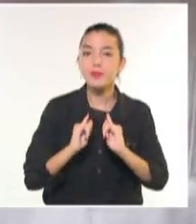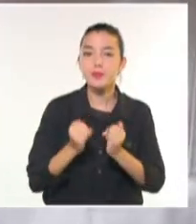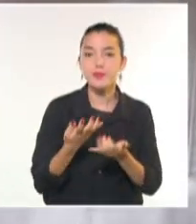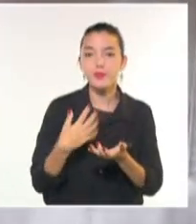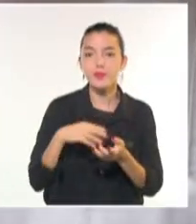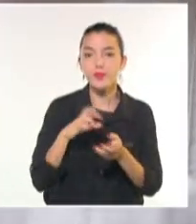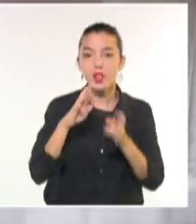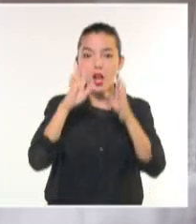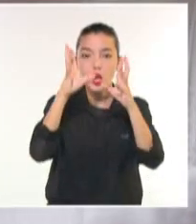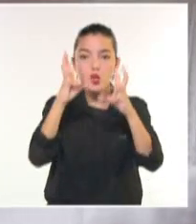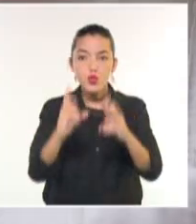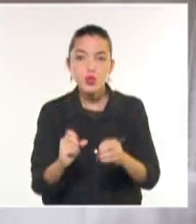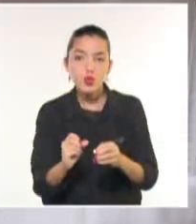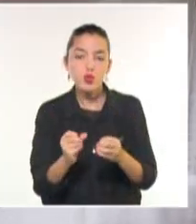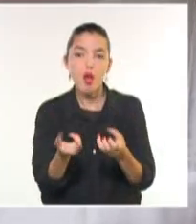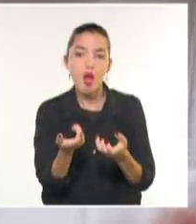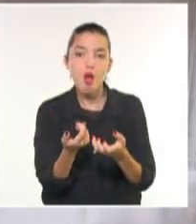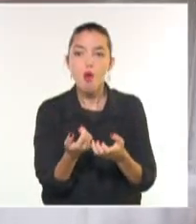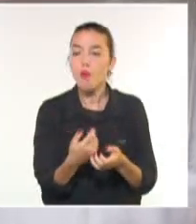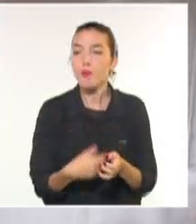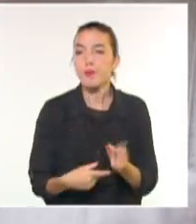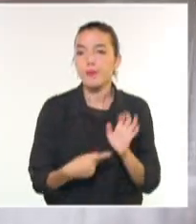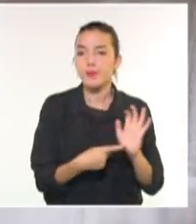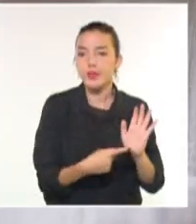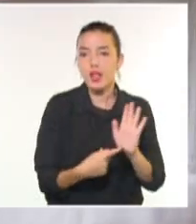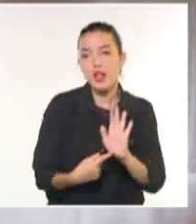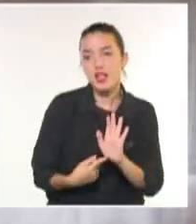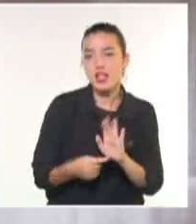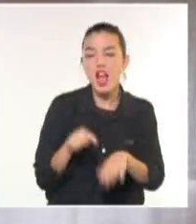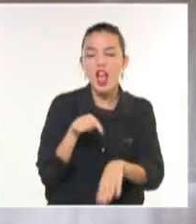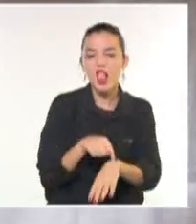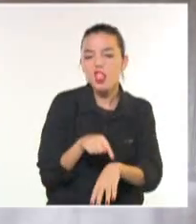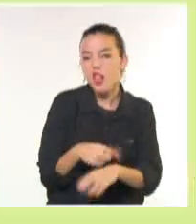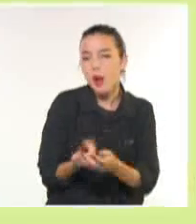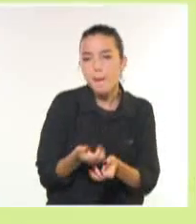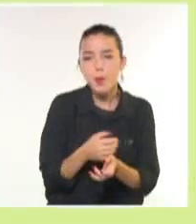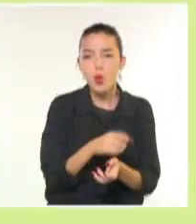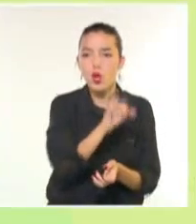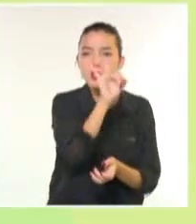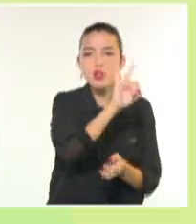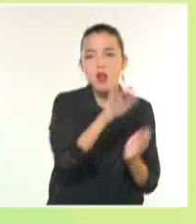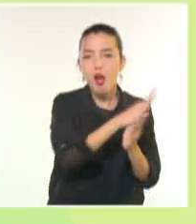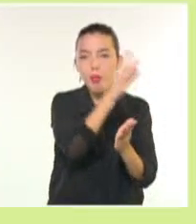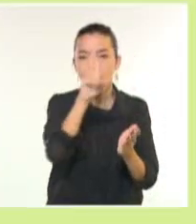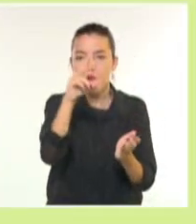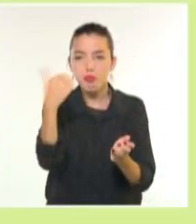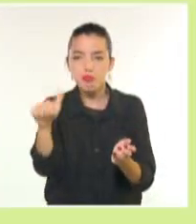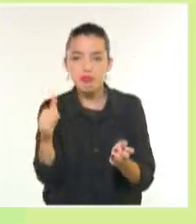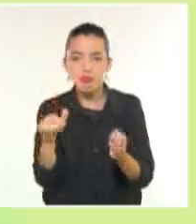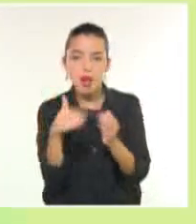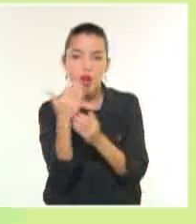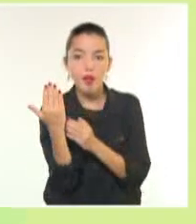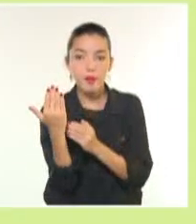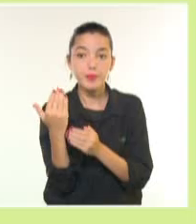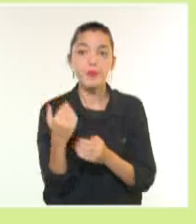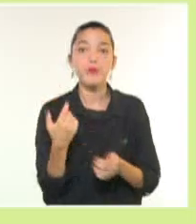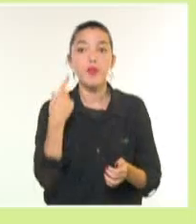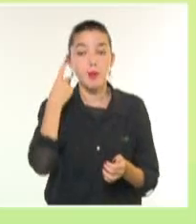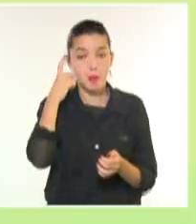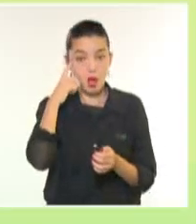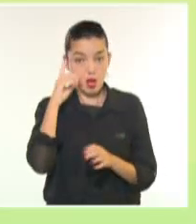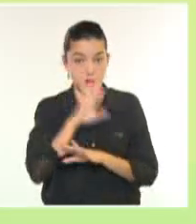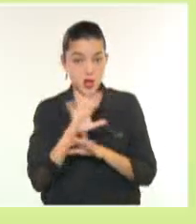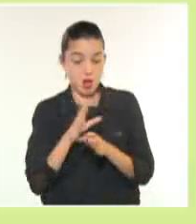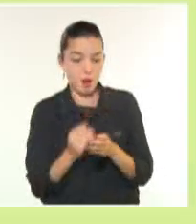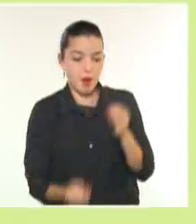salidas de modelos de pronóstico que tienen plazos de 7, 10 días o incluso algunos más y sirven como referencia general para ver la evolución